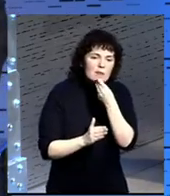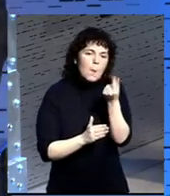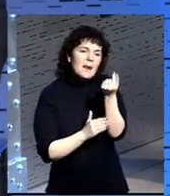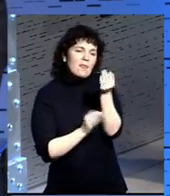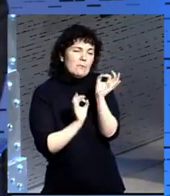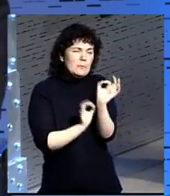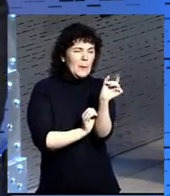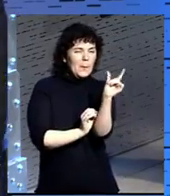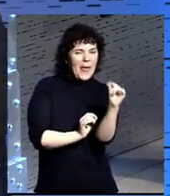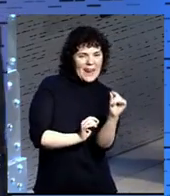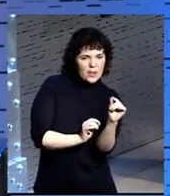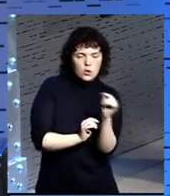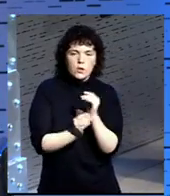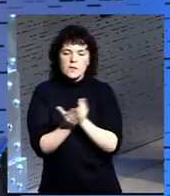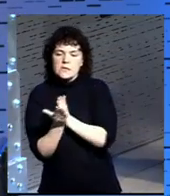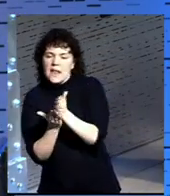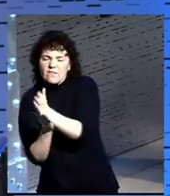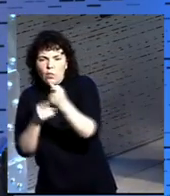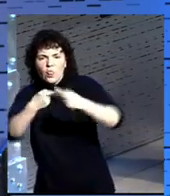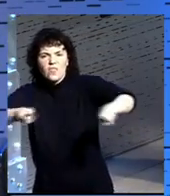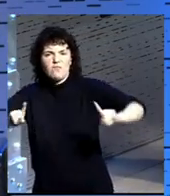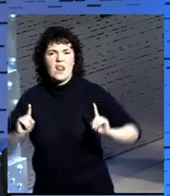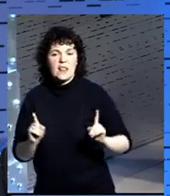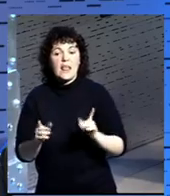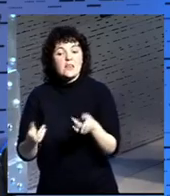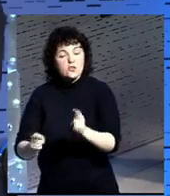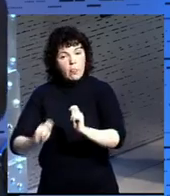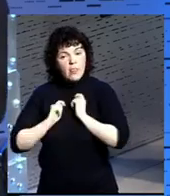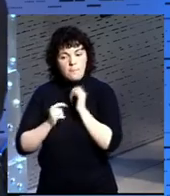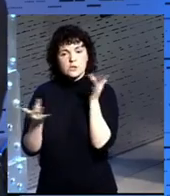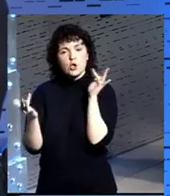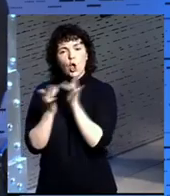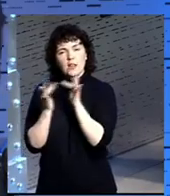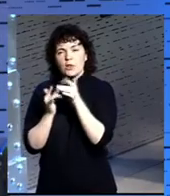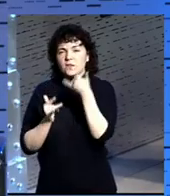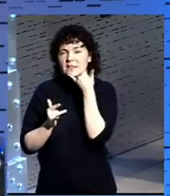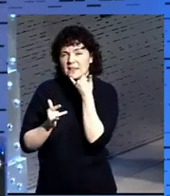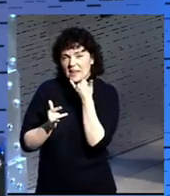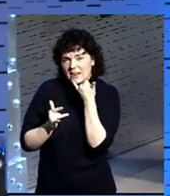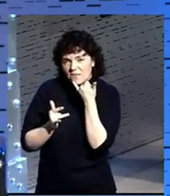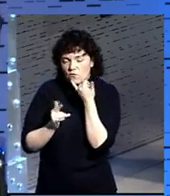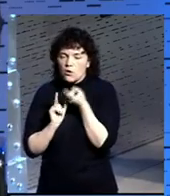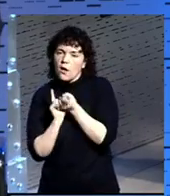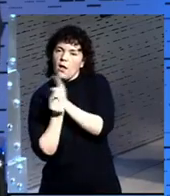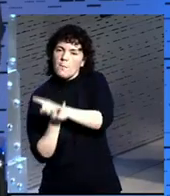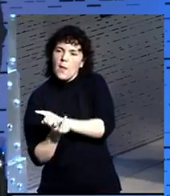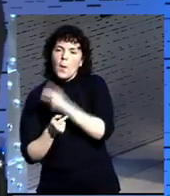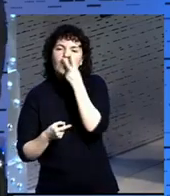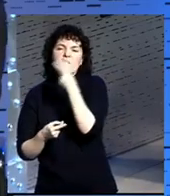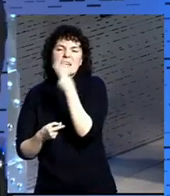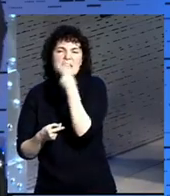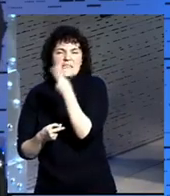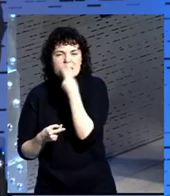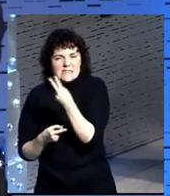tanto hace una navegación al revés. Eso hace que nuestros contactos telefónicos se conviertan en visitas de una manera